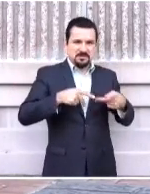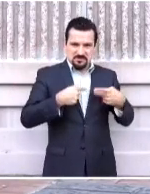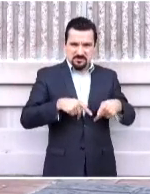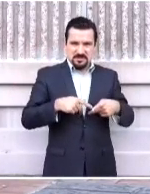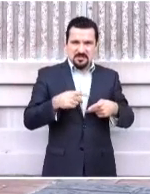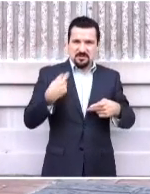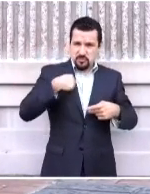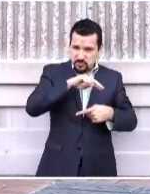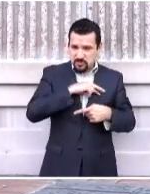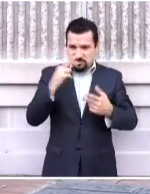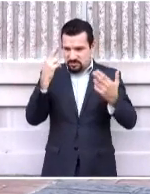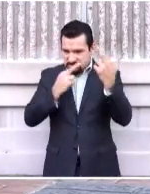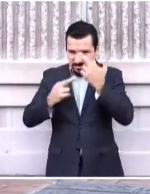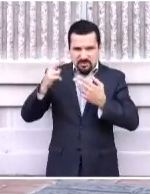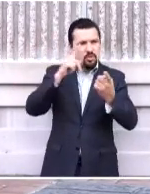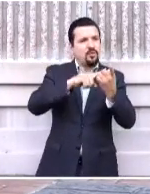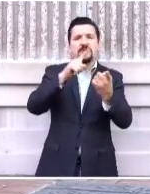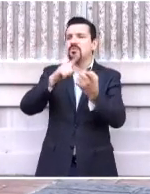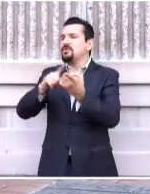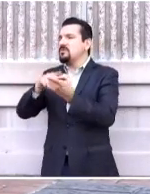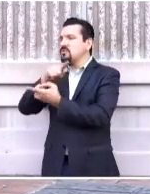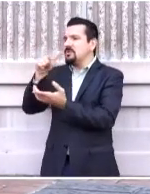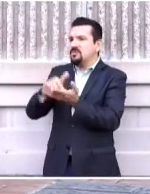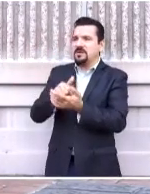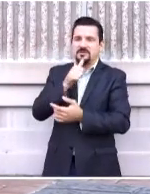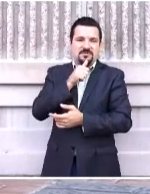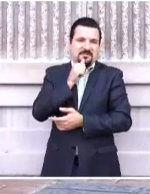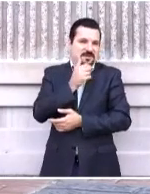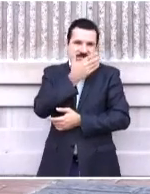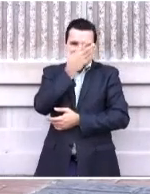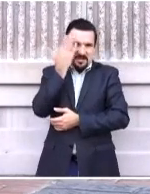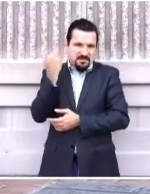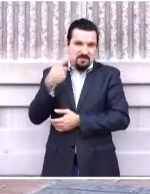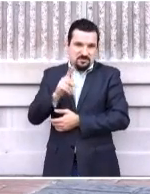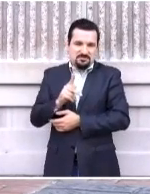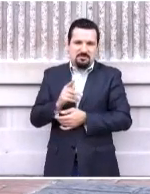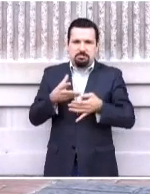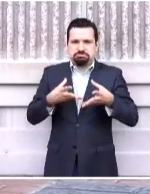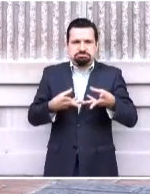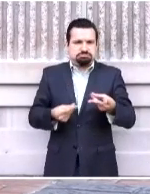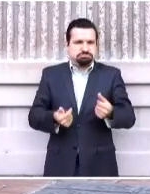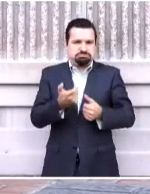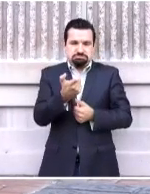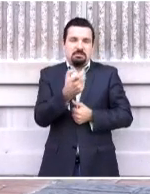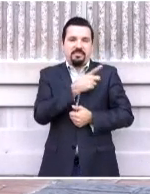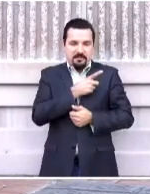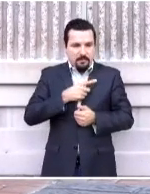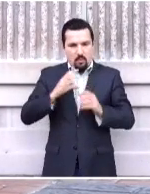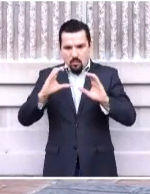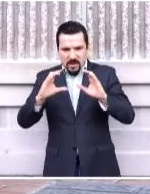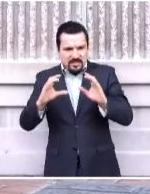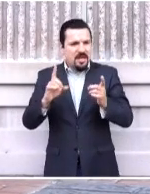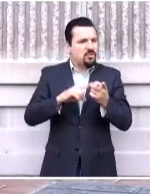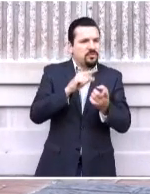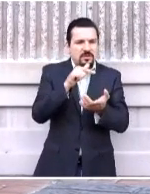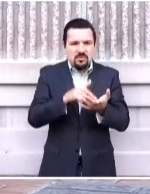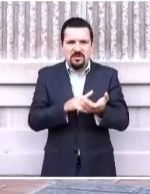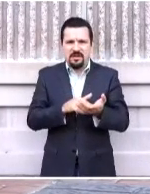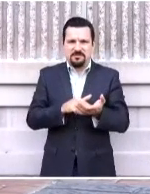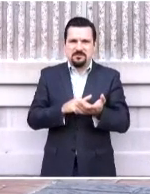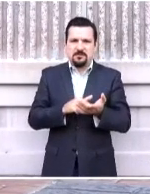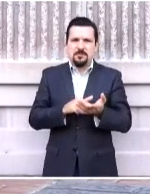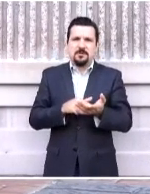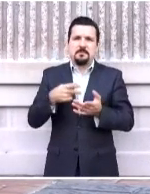de optimizar los recursos que tenemos. No es inviable, pero en este momento existen